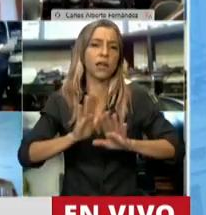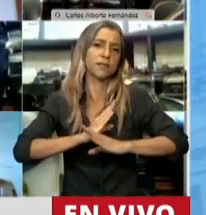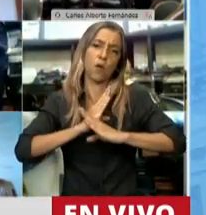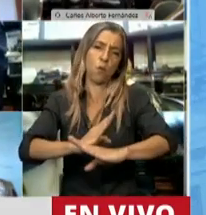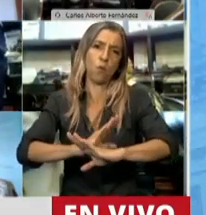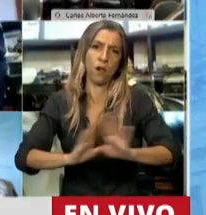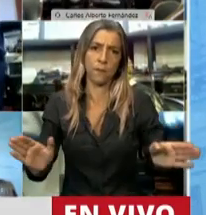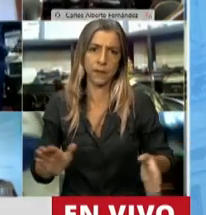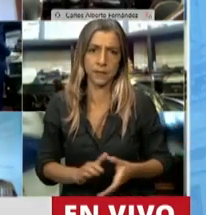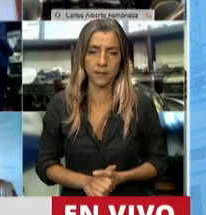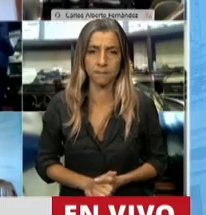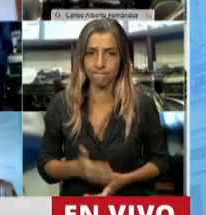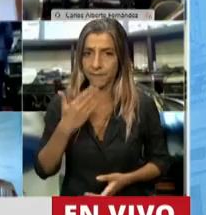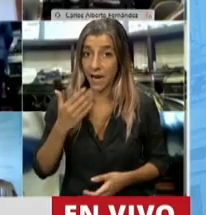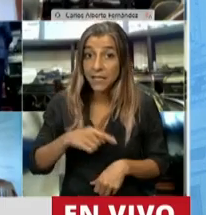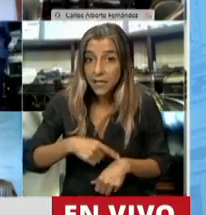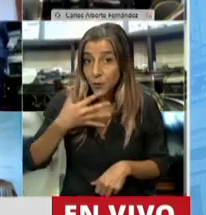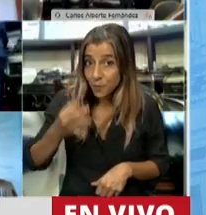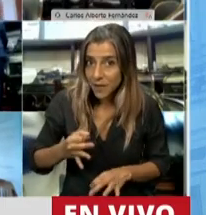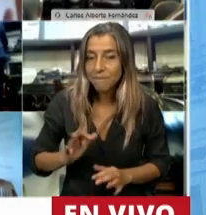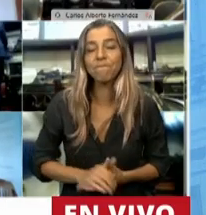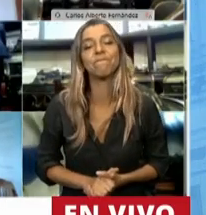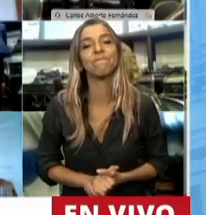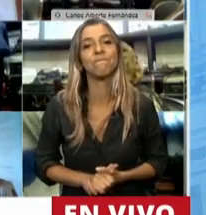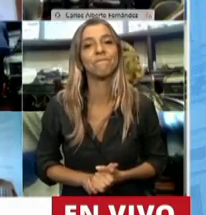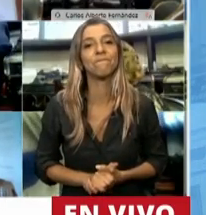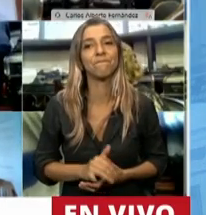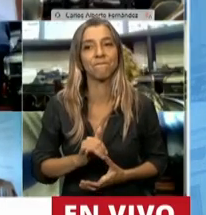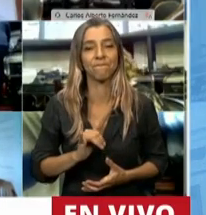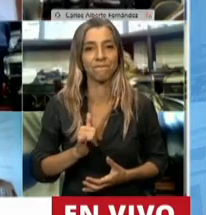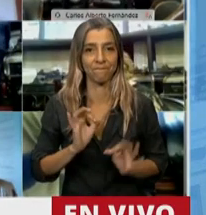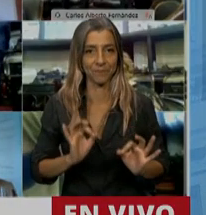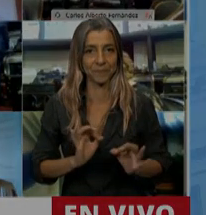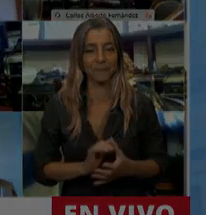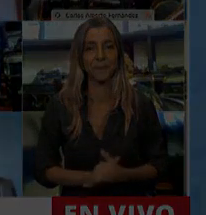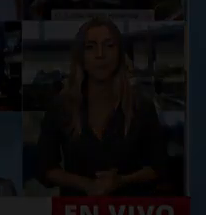Gracias, presidente. Creo que he cumplido con el tiempo. Excelente su intervención, diputado.